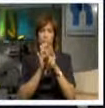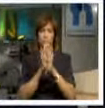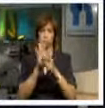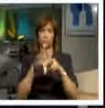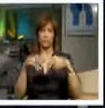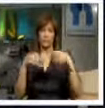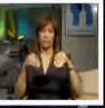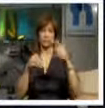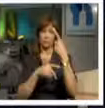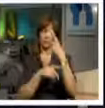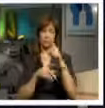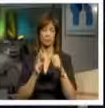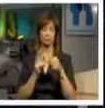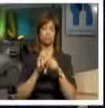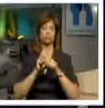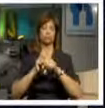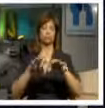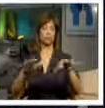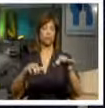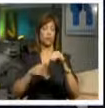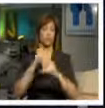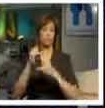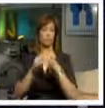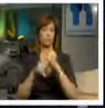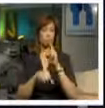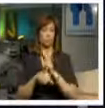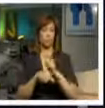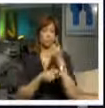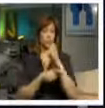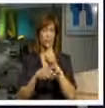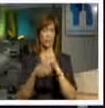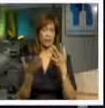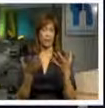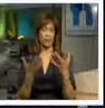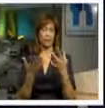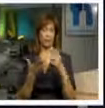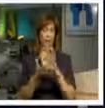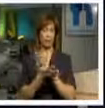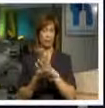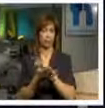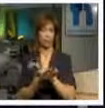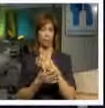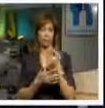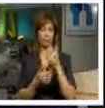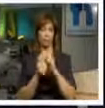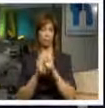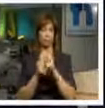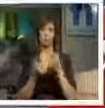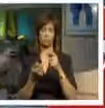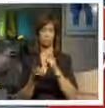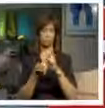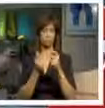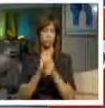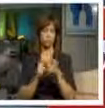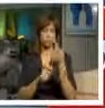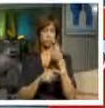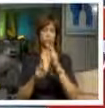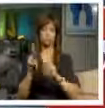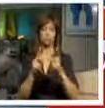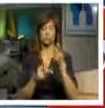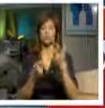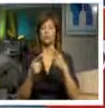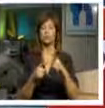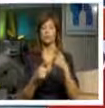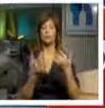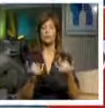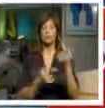comercializan se transan en la internet eso se utiliza para alimentar páginas pornográficas o para estacionar algo ciudad y ha pasado